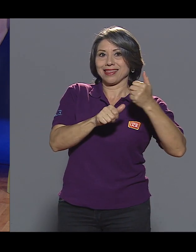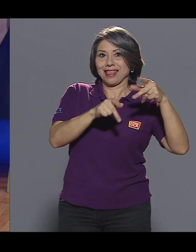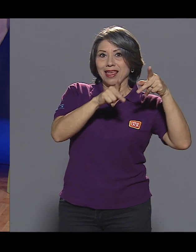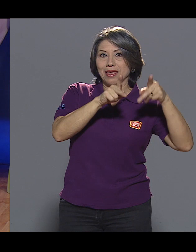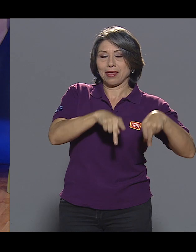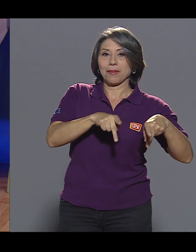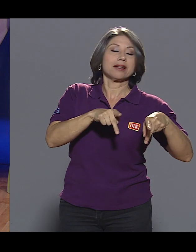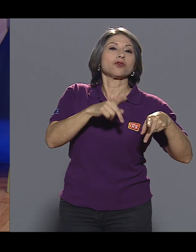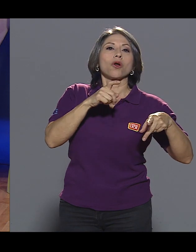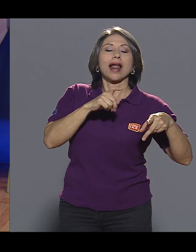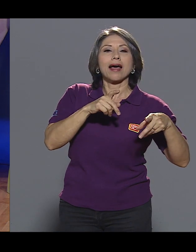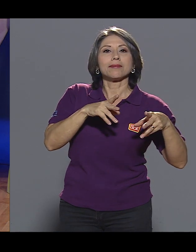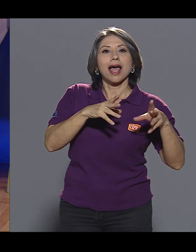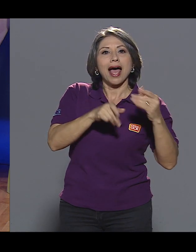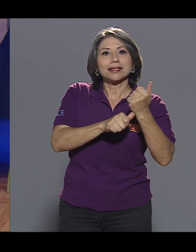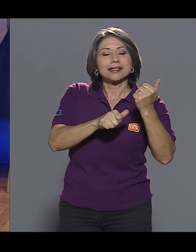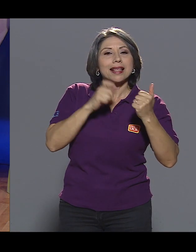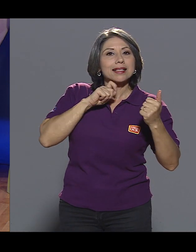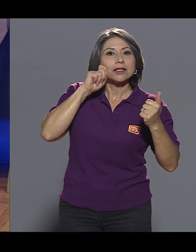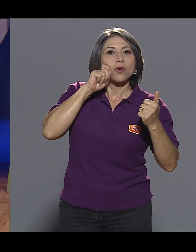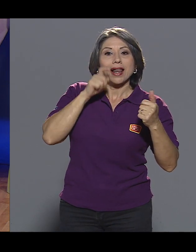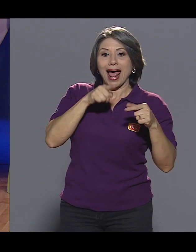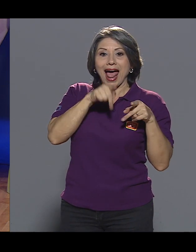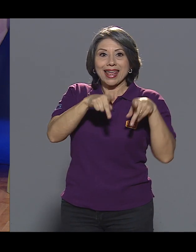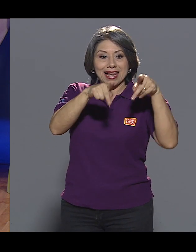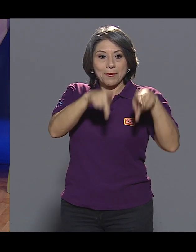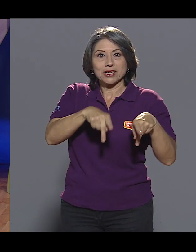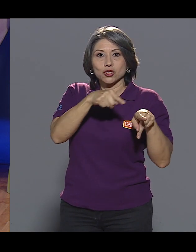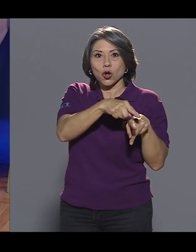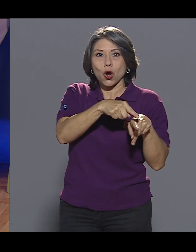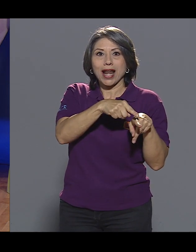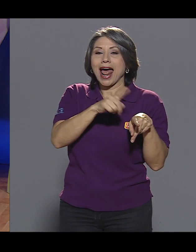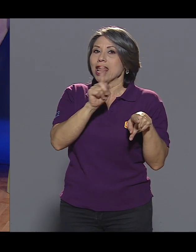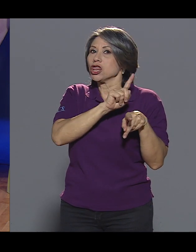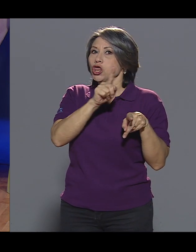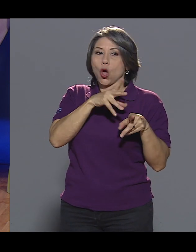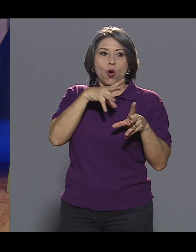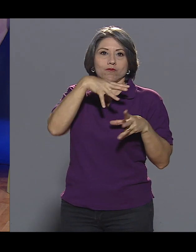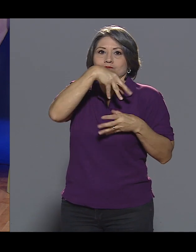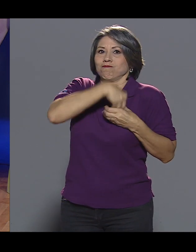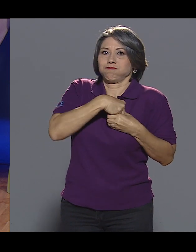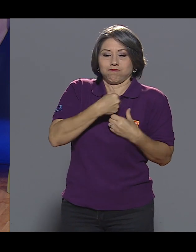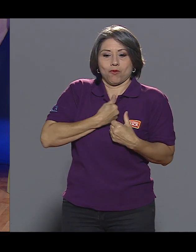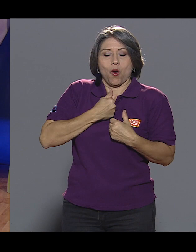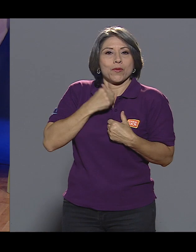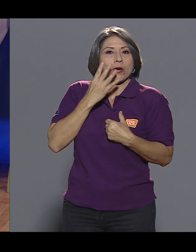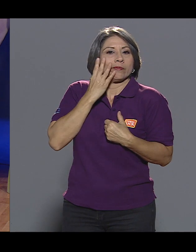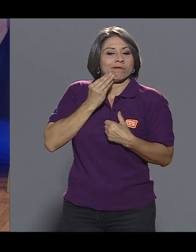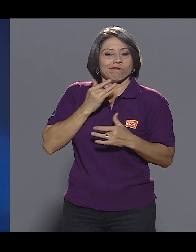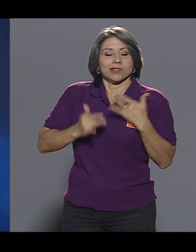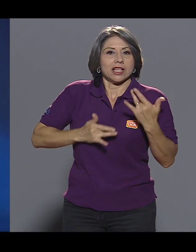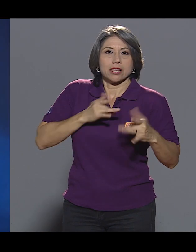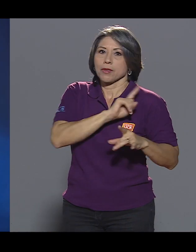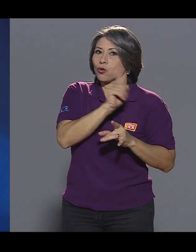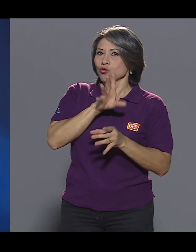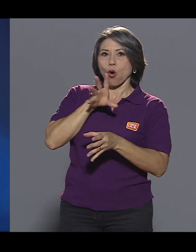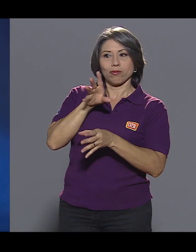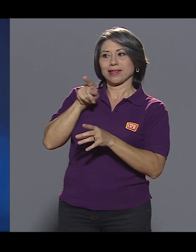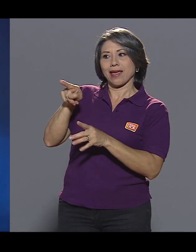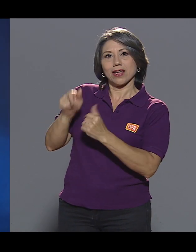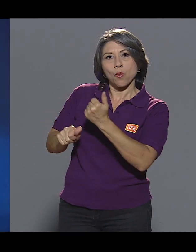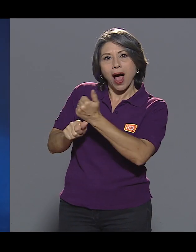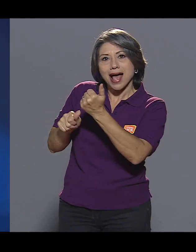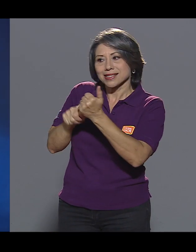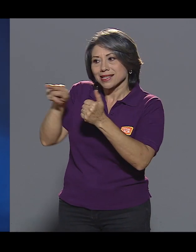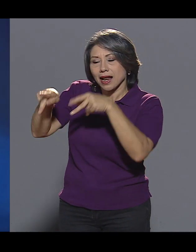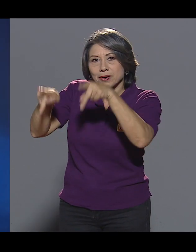se encuentran en juego, o sea, no están. Sí es aclarar, ¿verdad?, que parte también del